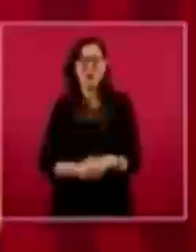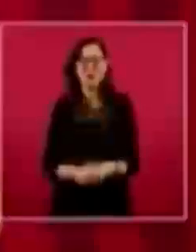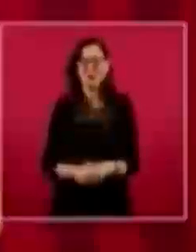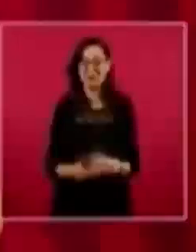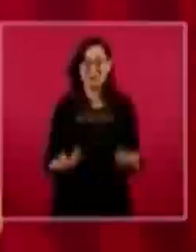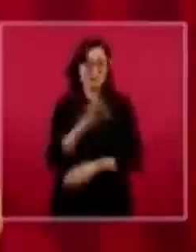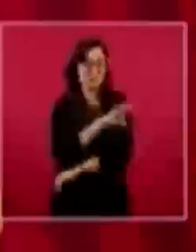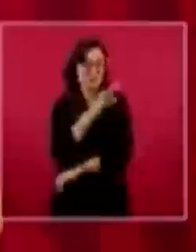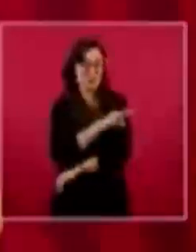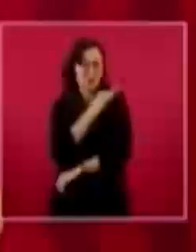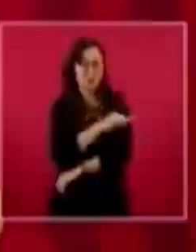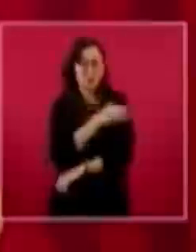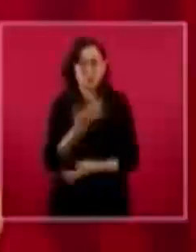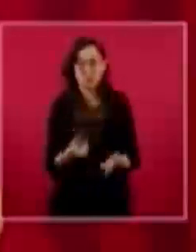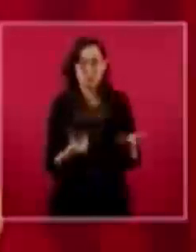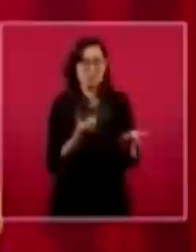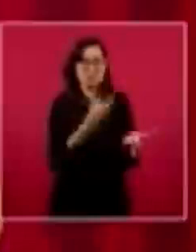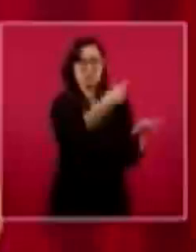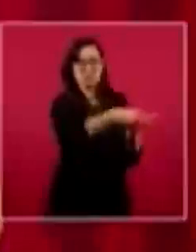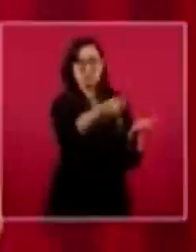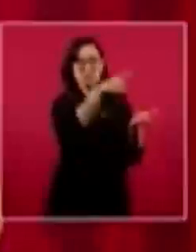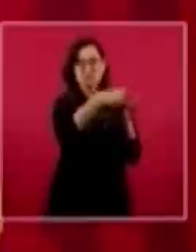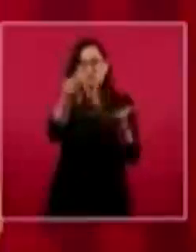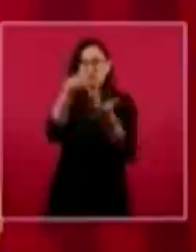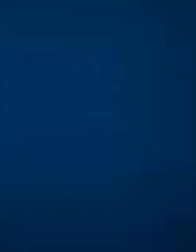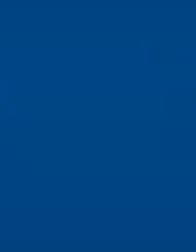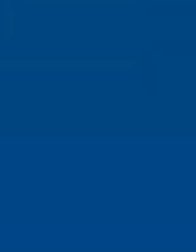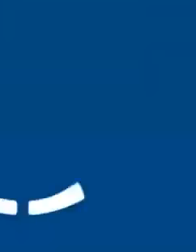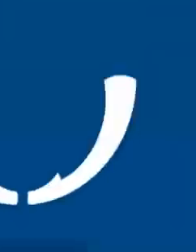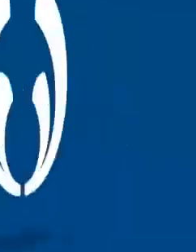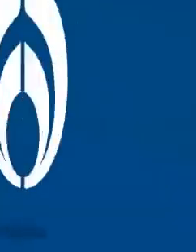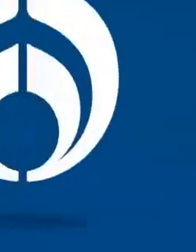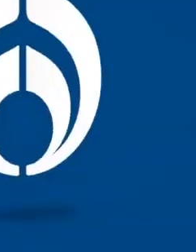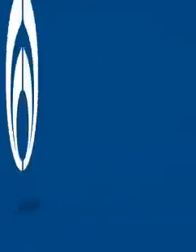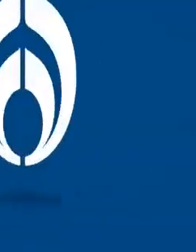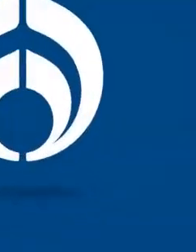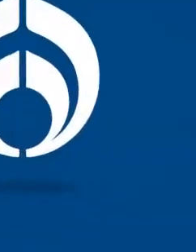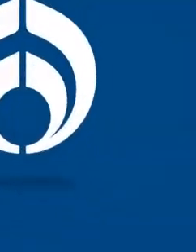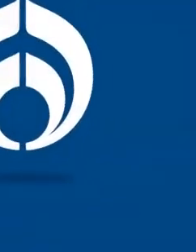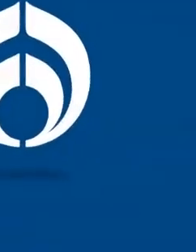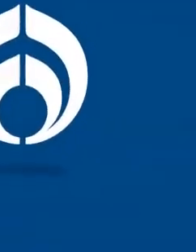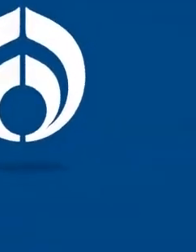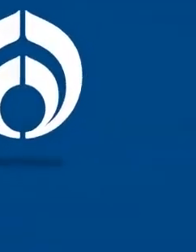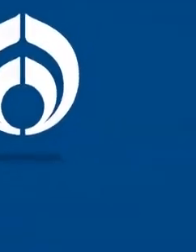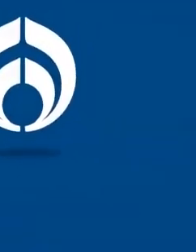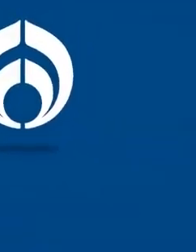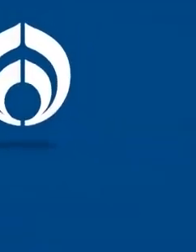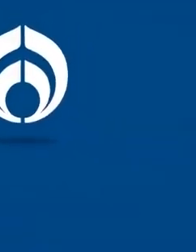Un saludo cordial. Muy buenas tardes. A ti, buenas tardes. Adiós. Esta fue una producción de Grupo